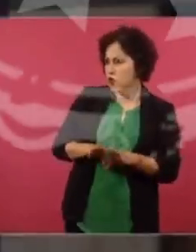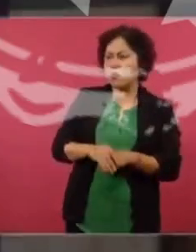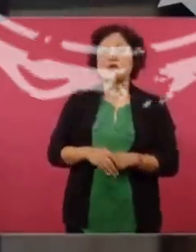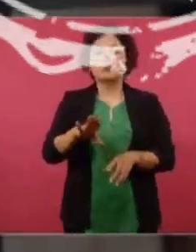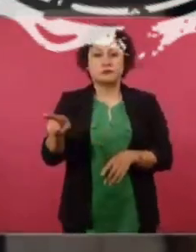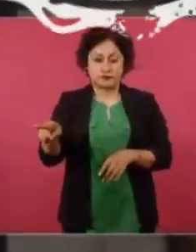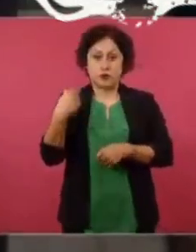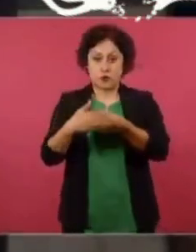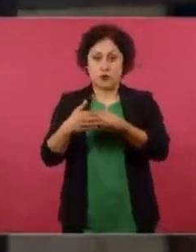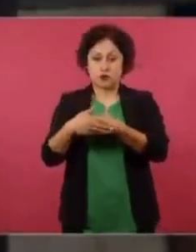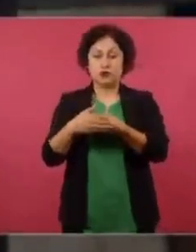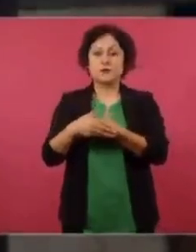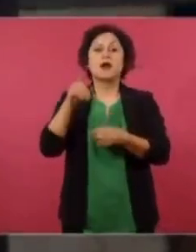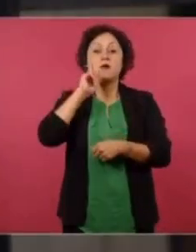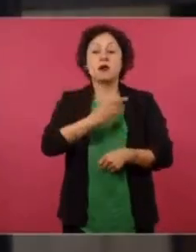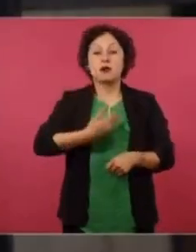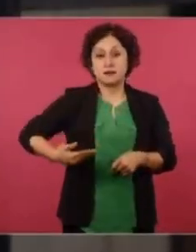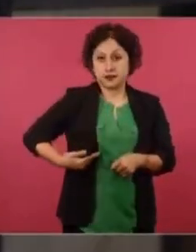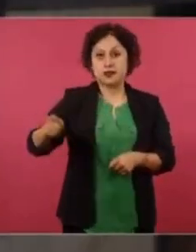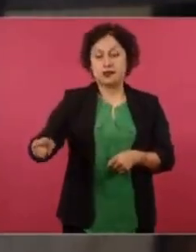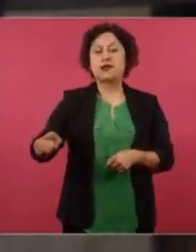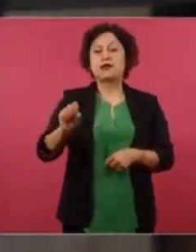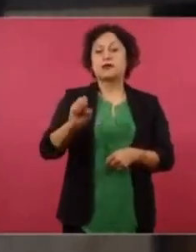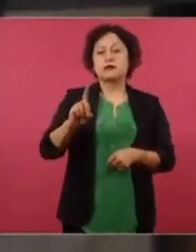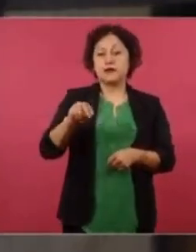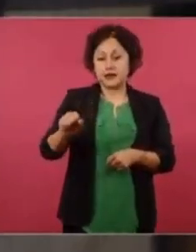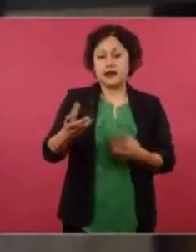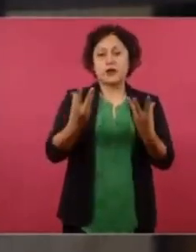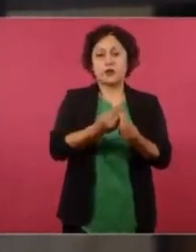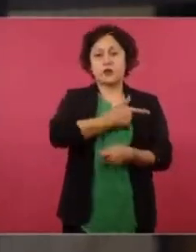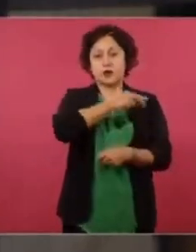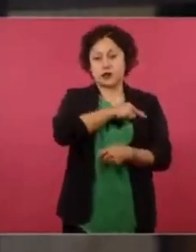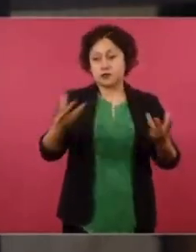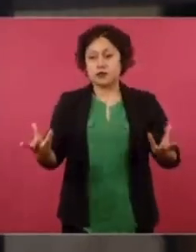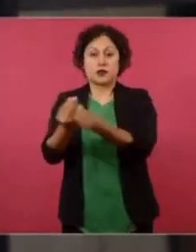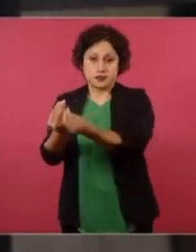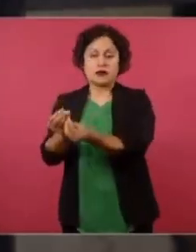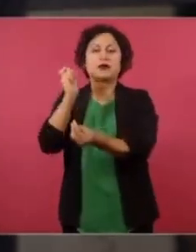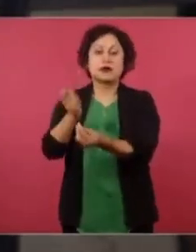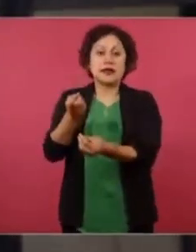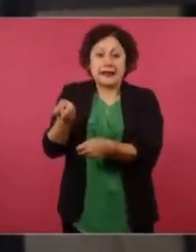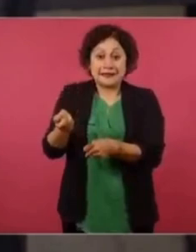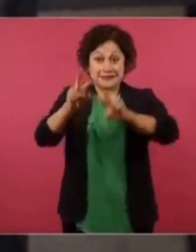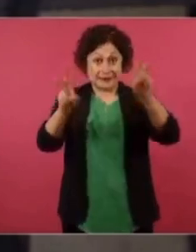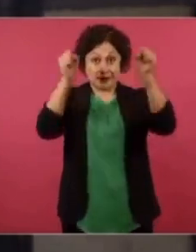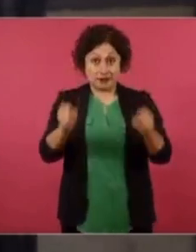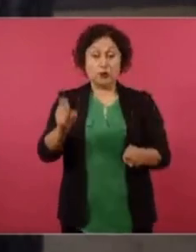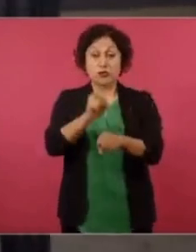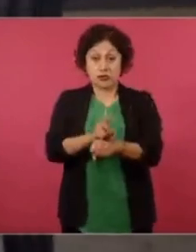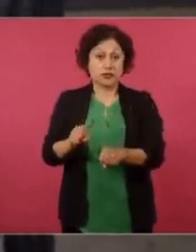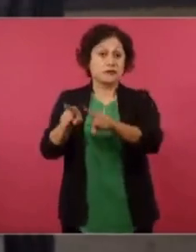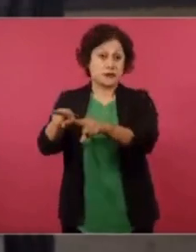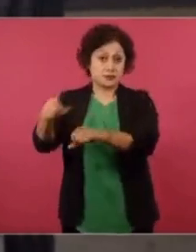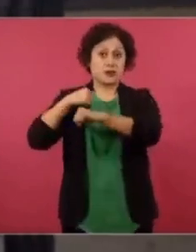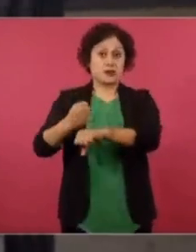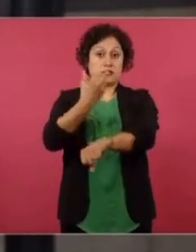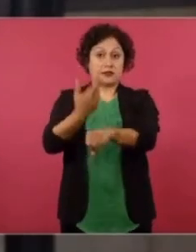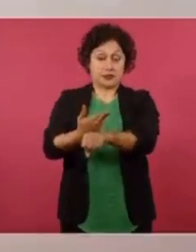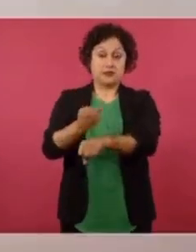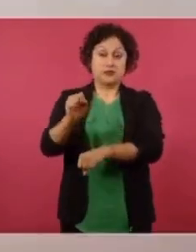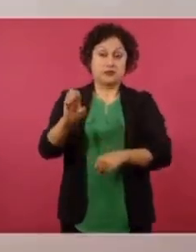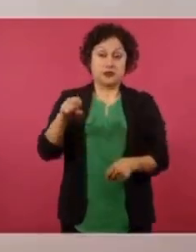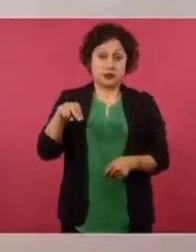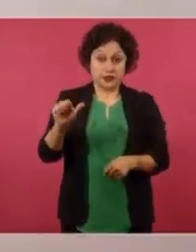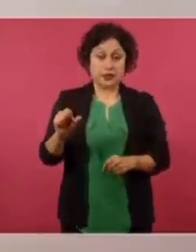La medida que va a concretar la Presidenta electa, quien tenga la de pasar la Guardia Nacional a la Sedena, esto de que la seguridad se termine dando y se termine llevando a cabo, ¿podría estar a cargo del Secretario de la Defensa Nacional?